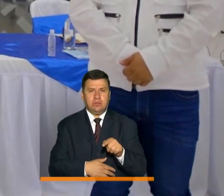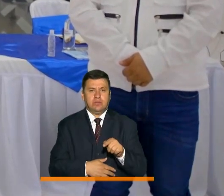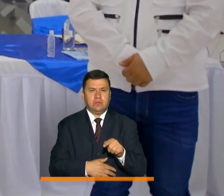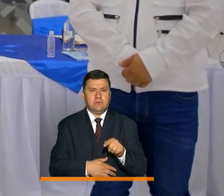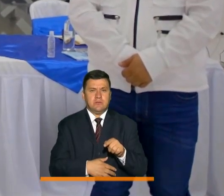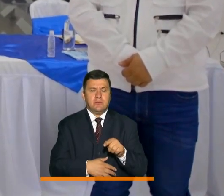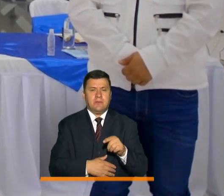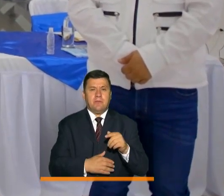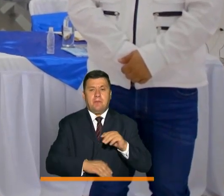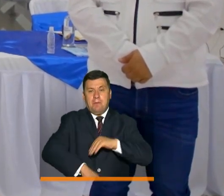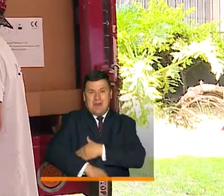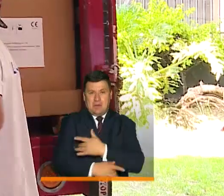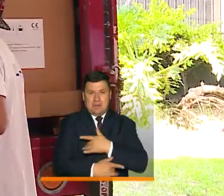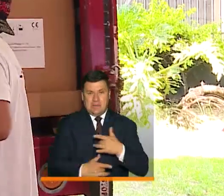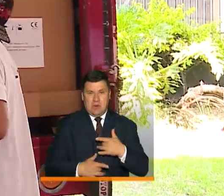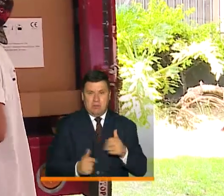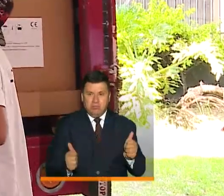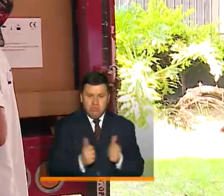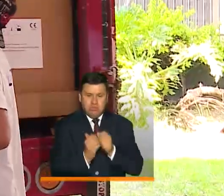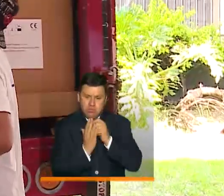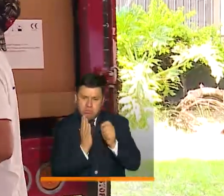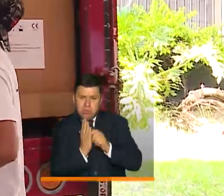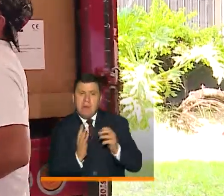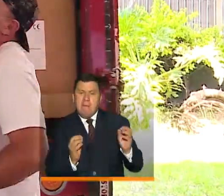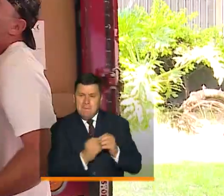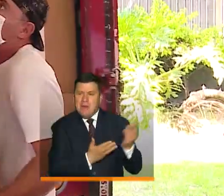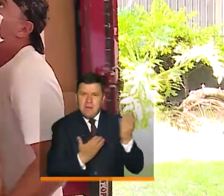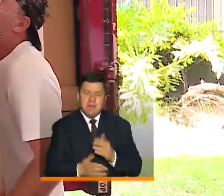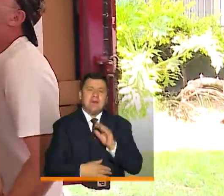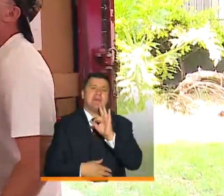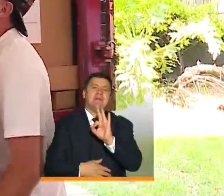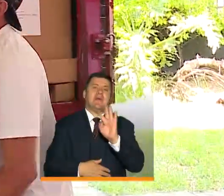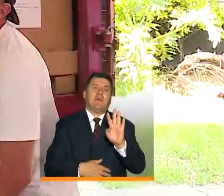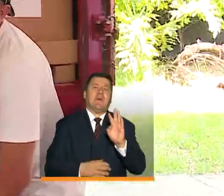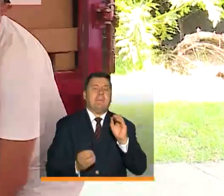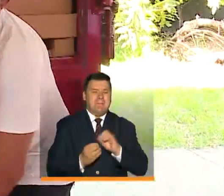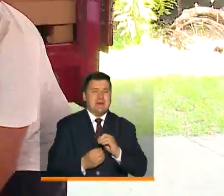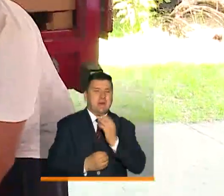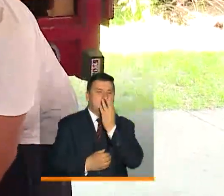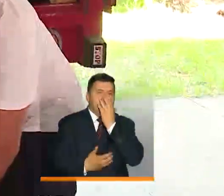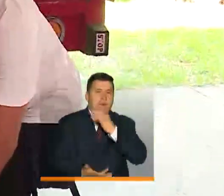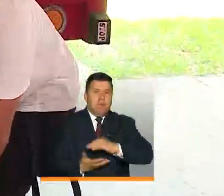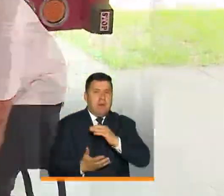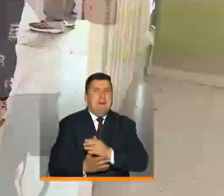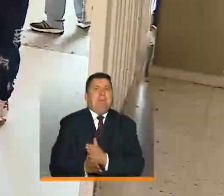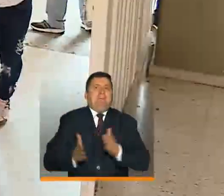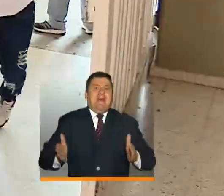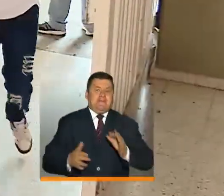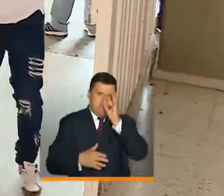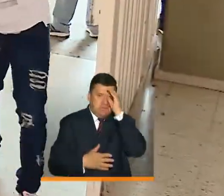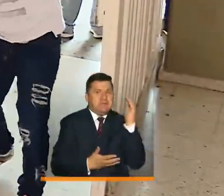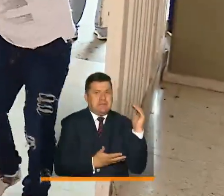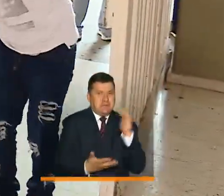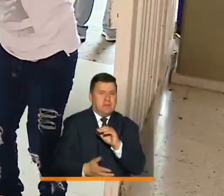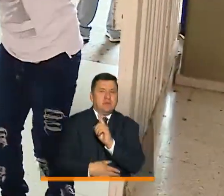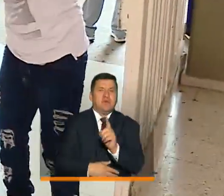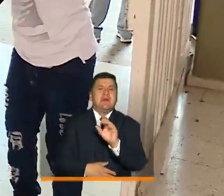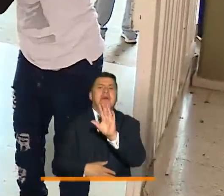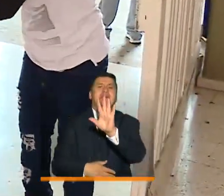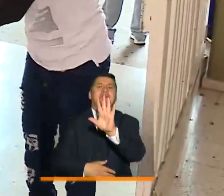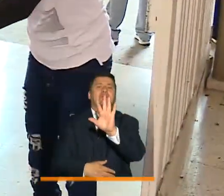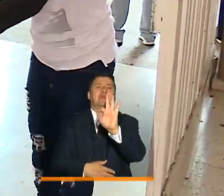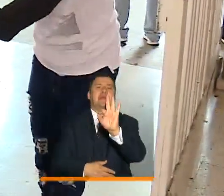del Ministerio de Salud de aportar 34 ventiladores dentro de un plan de expansión que debe llevar a